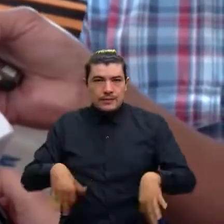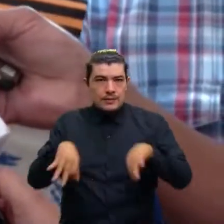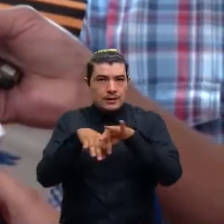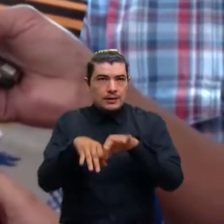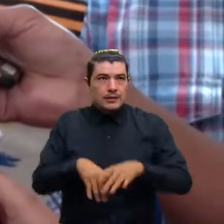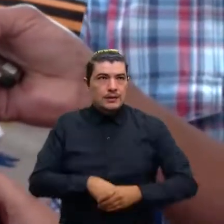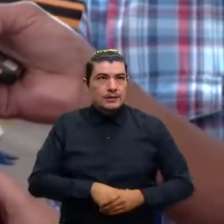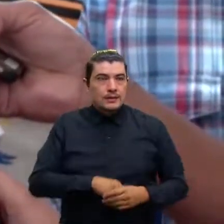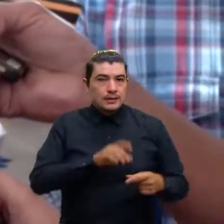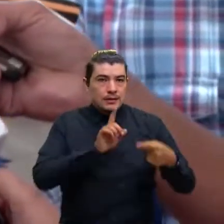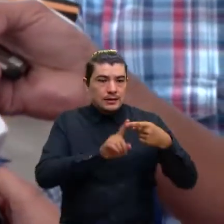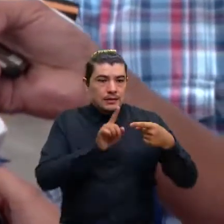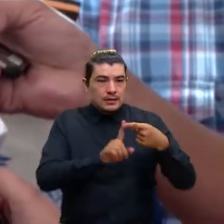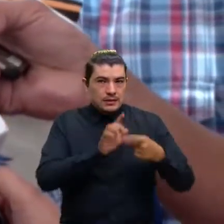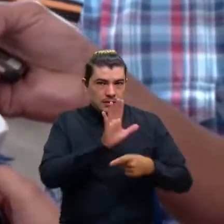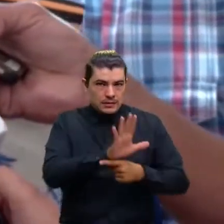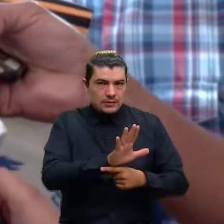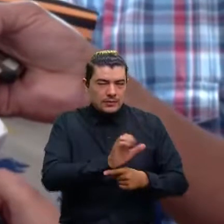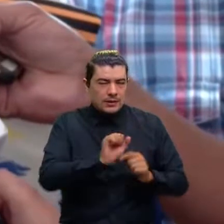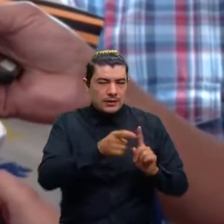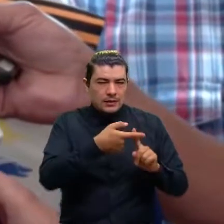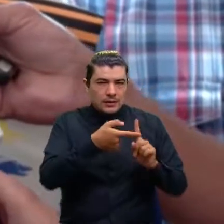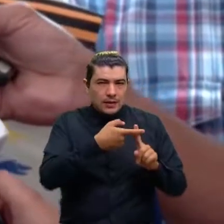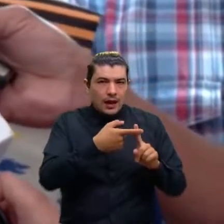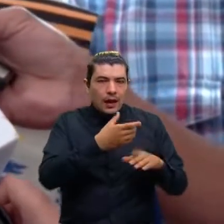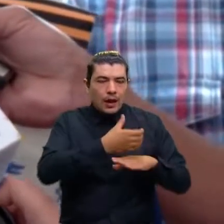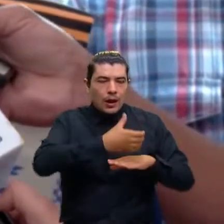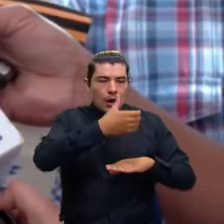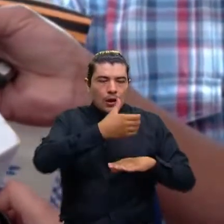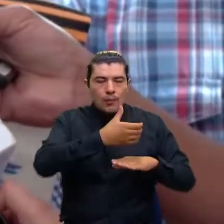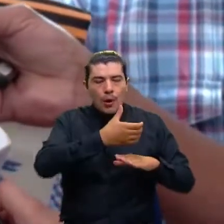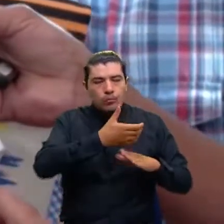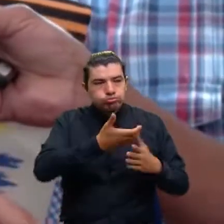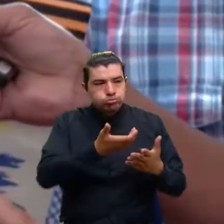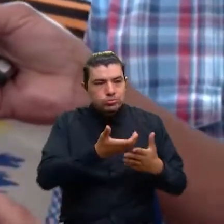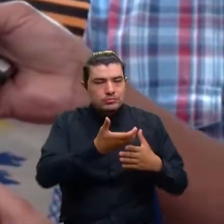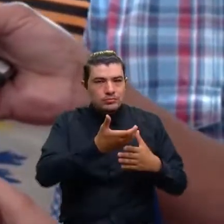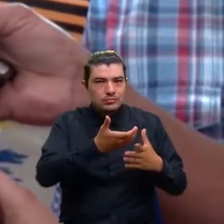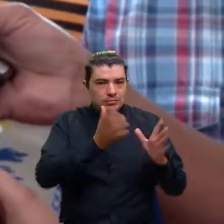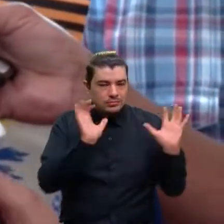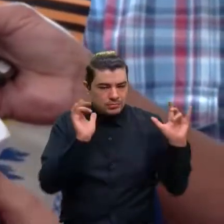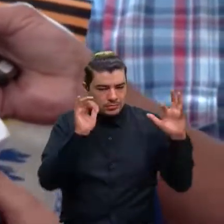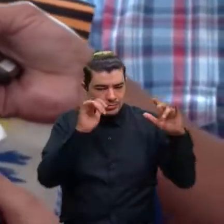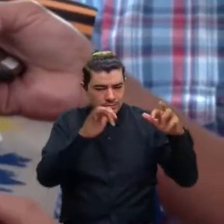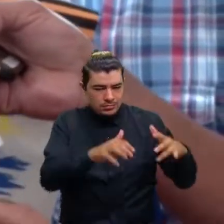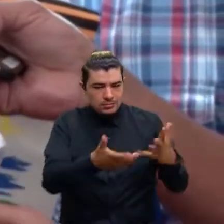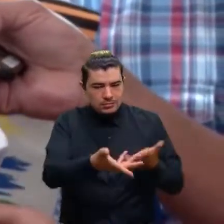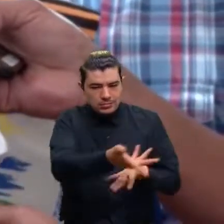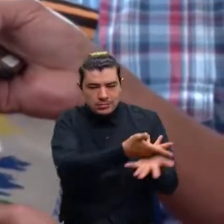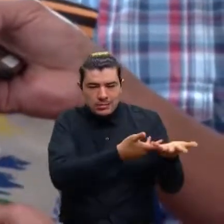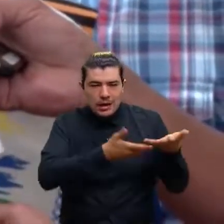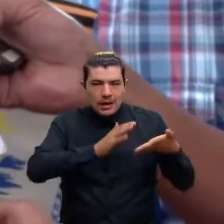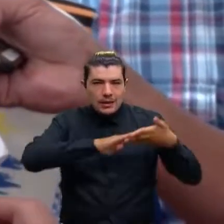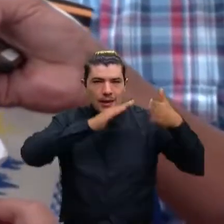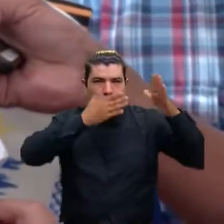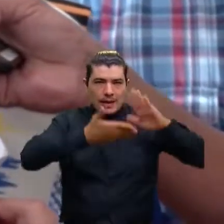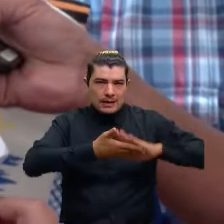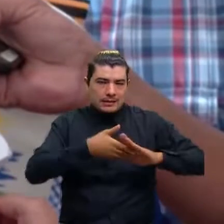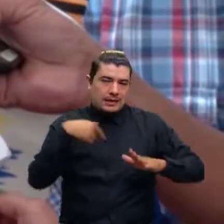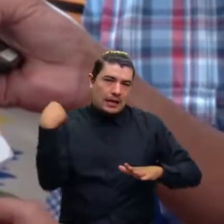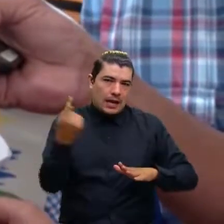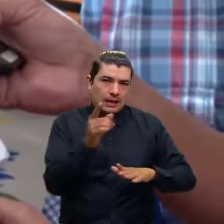tiene que ver con una cumbre de paz y convivencia en el departamento. Se va a comenzar a organizar a fin de invitar no